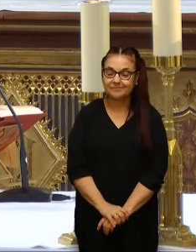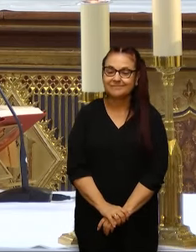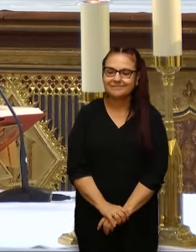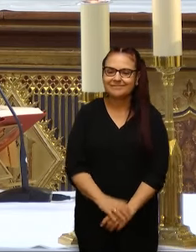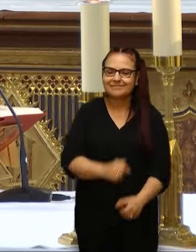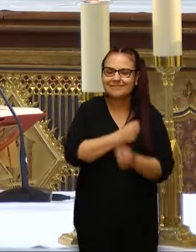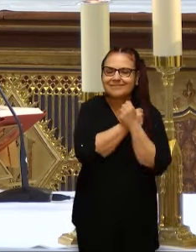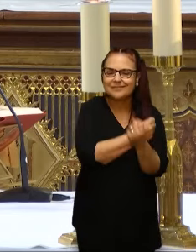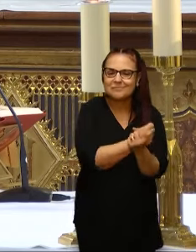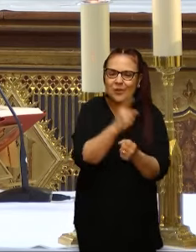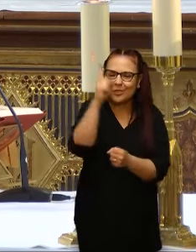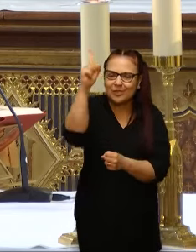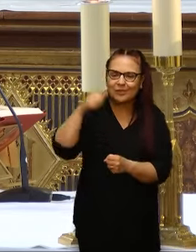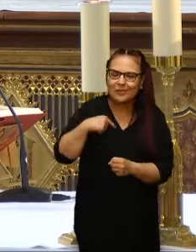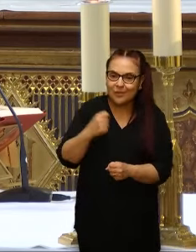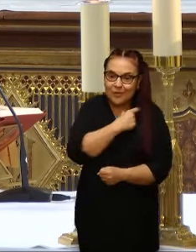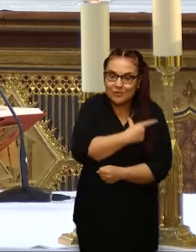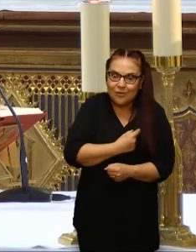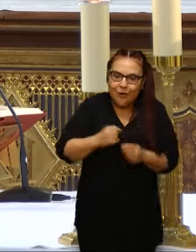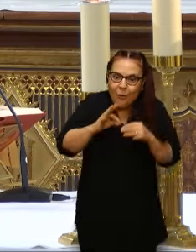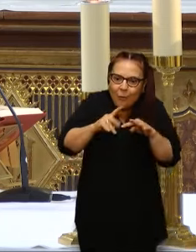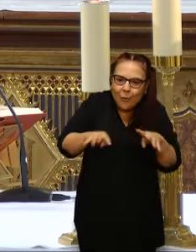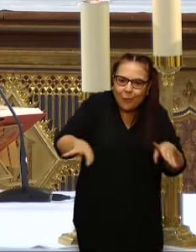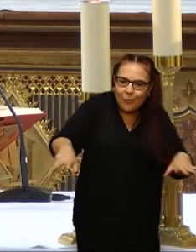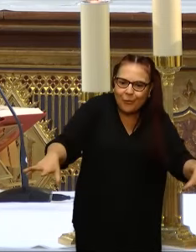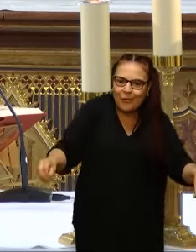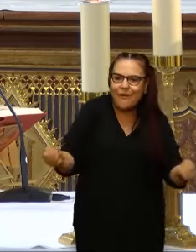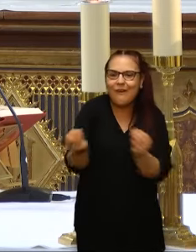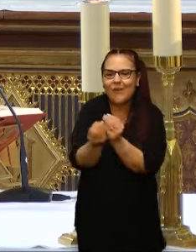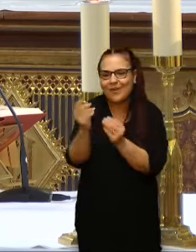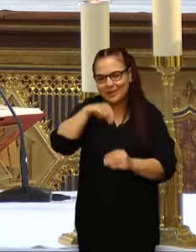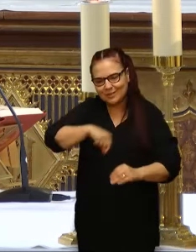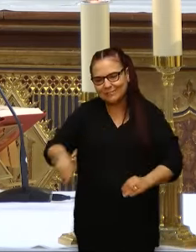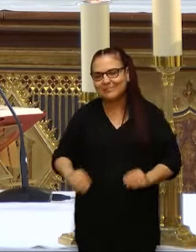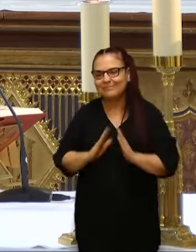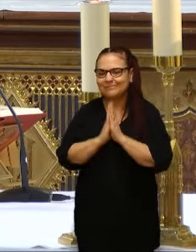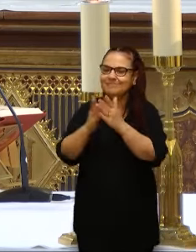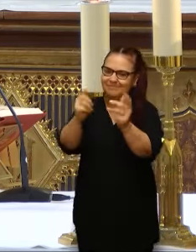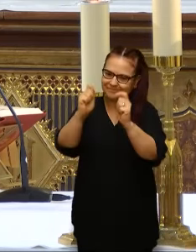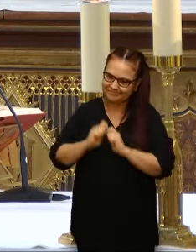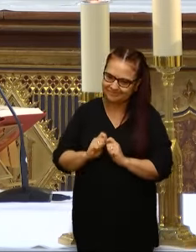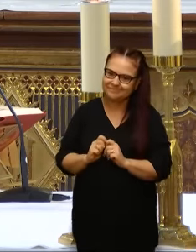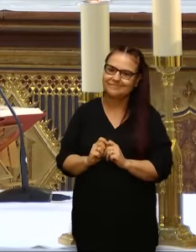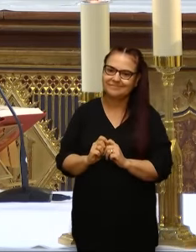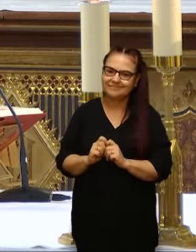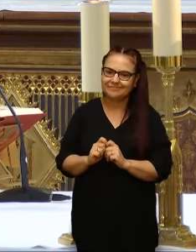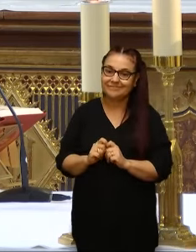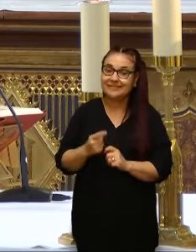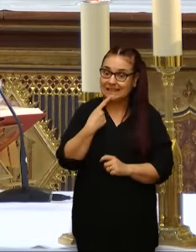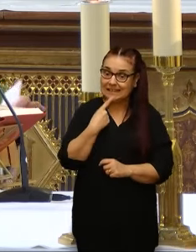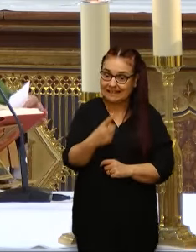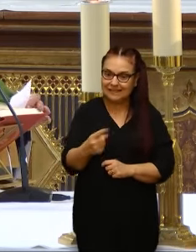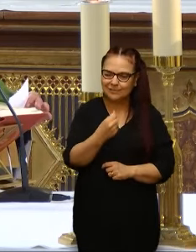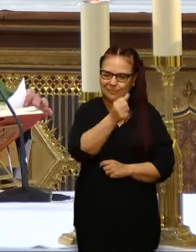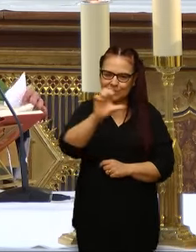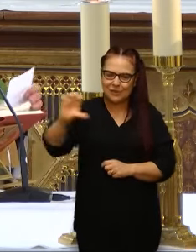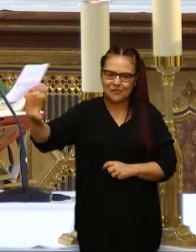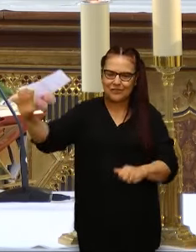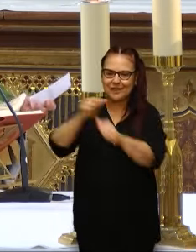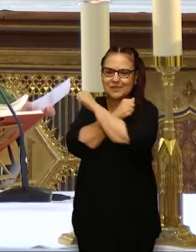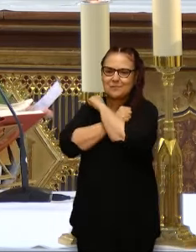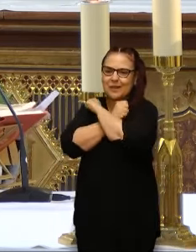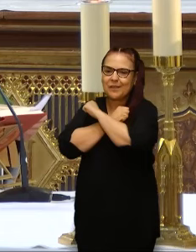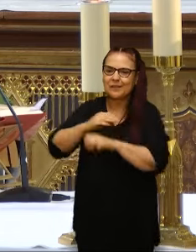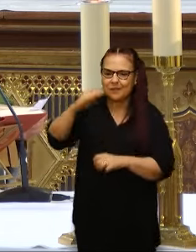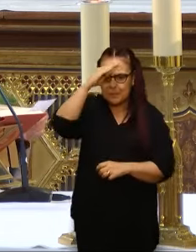El amor de Dios ha sido derramado en nuestros corazones con el Espíritu Santo que se nos ha dado. Digamos con fe y